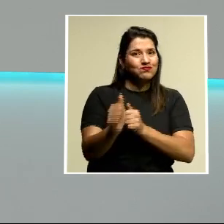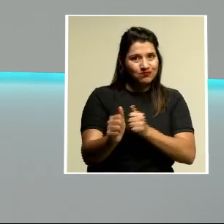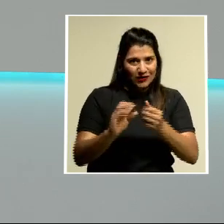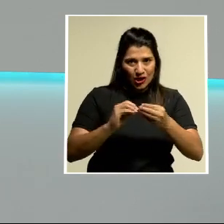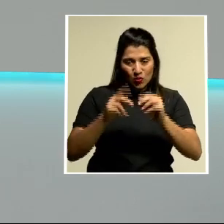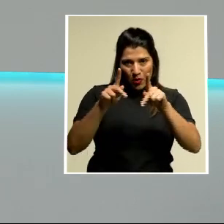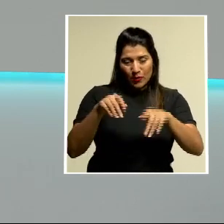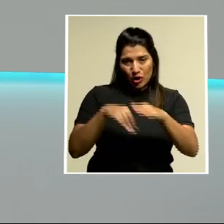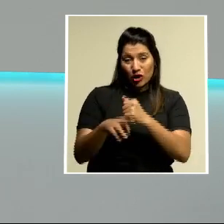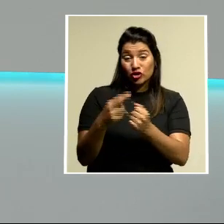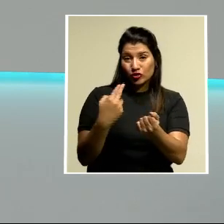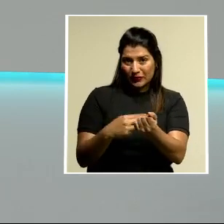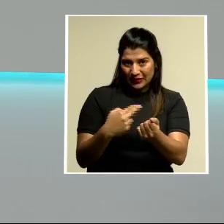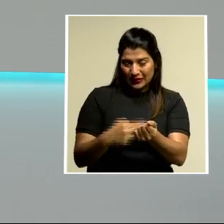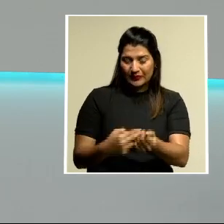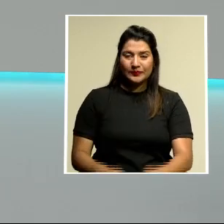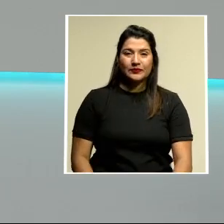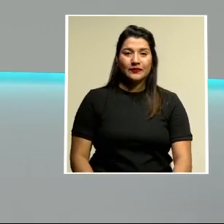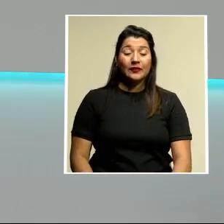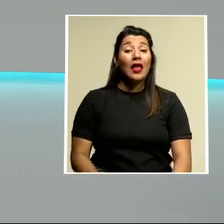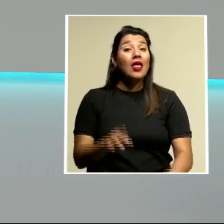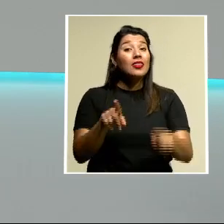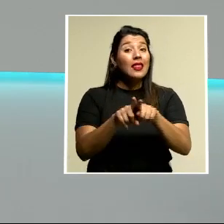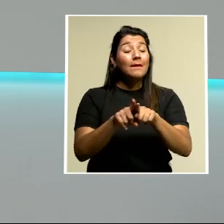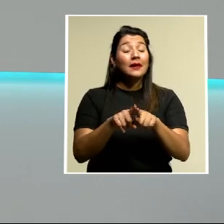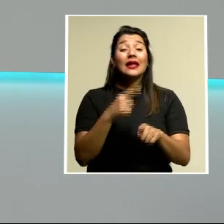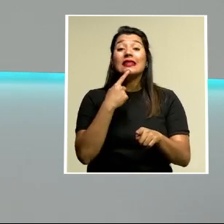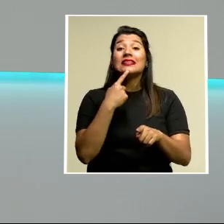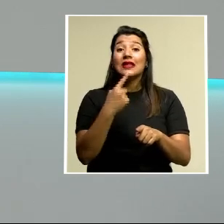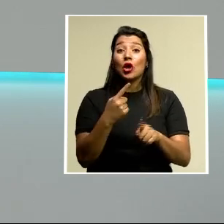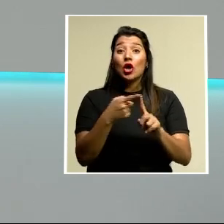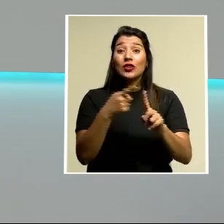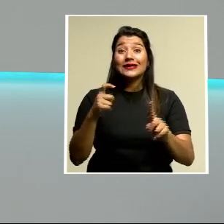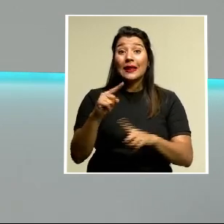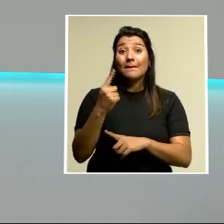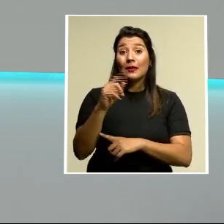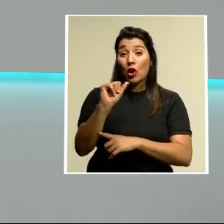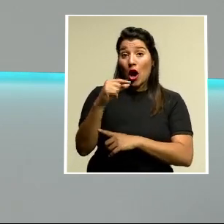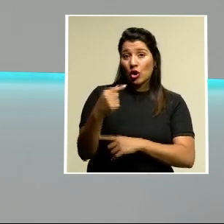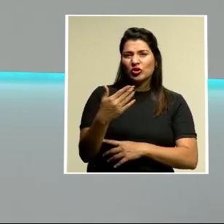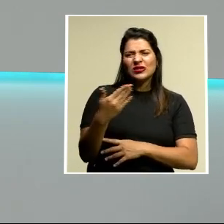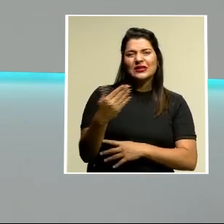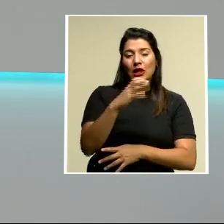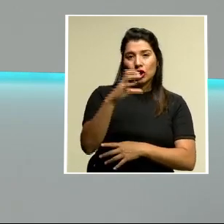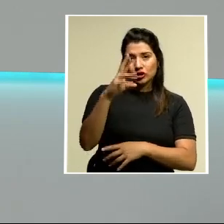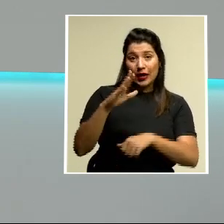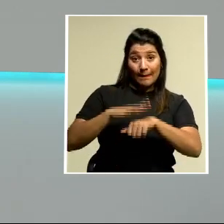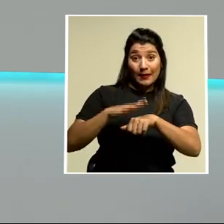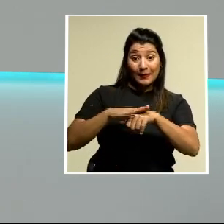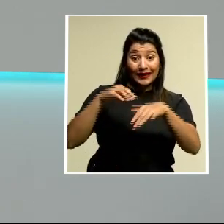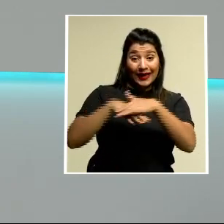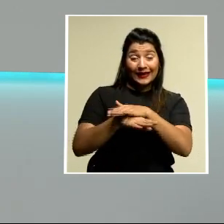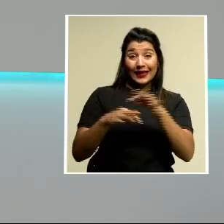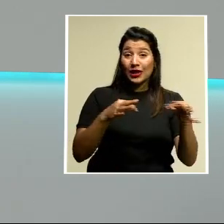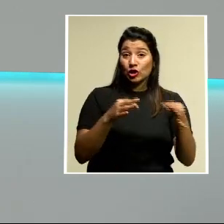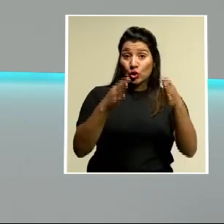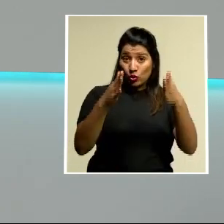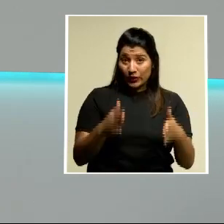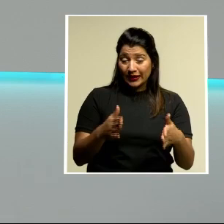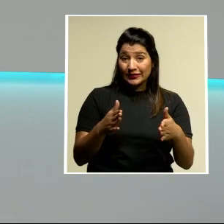don Wanner, por habernos acompañado esta noche y darnos un panorama de esta dinámica que se ha venido implementando y que, como ustedes ya lo